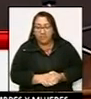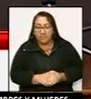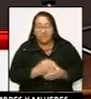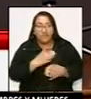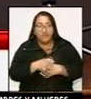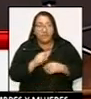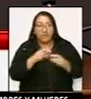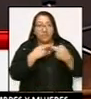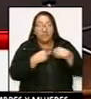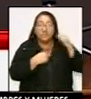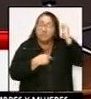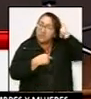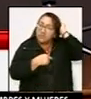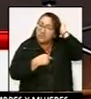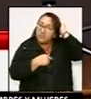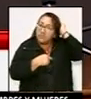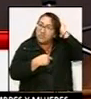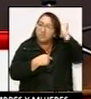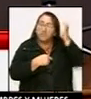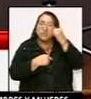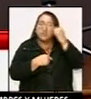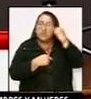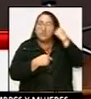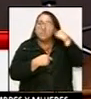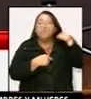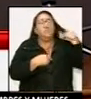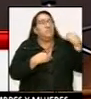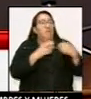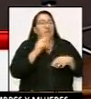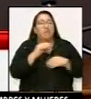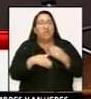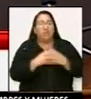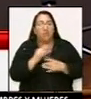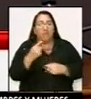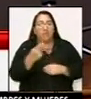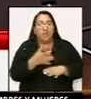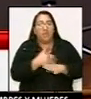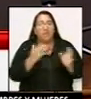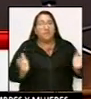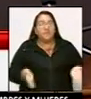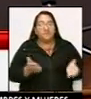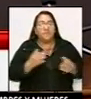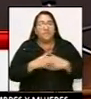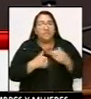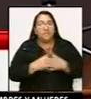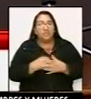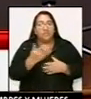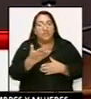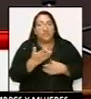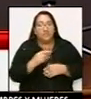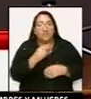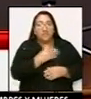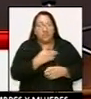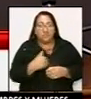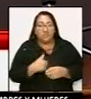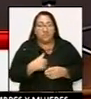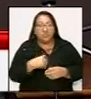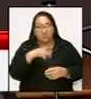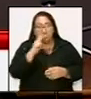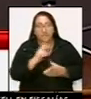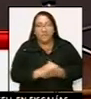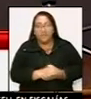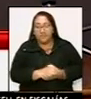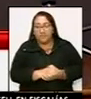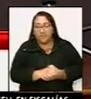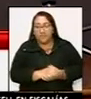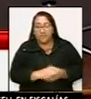de esta representación nacional puedan dirigirse al país, que serán los primeros promotores de pedir al presidente de la República